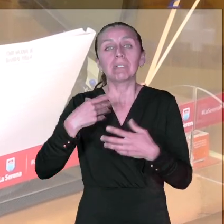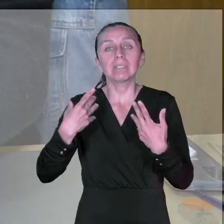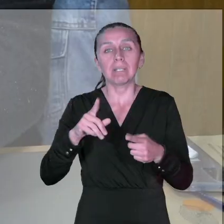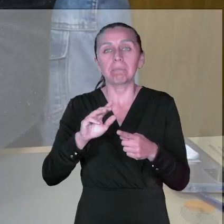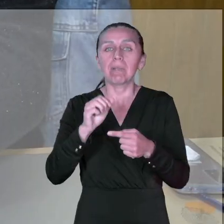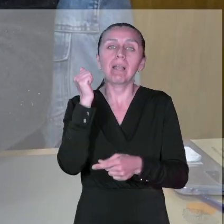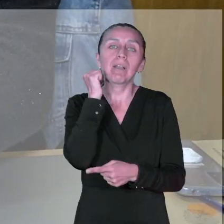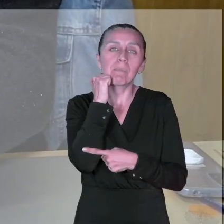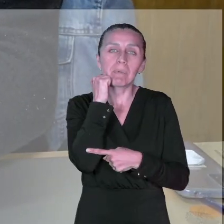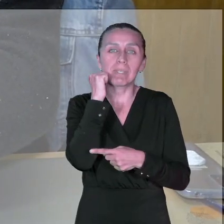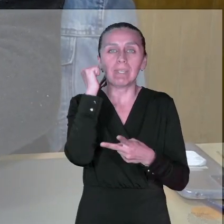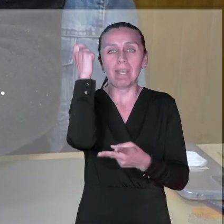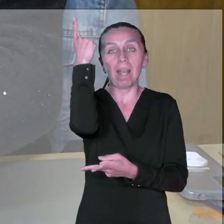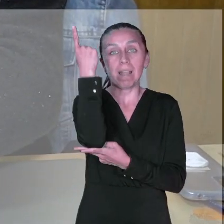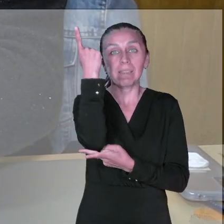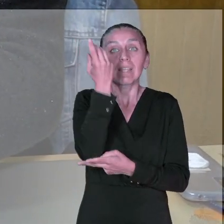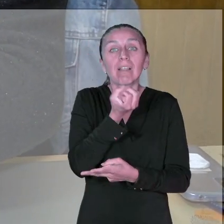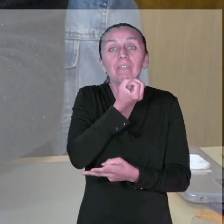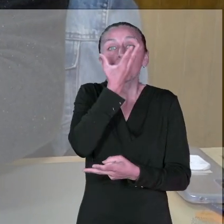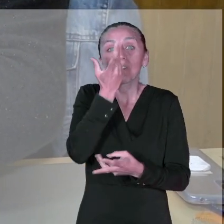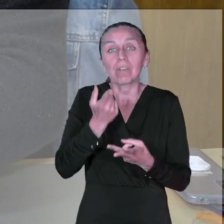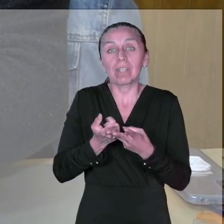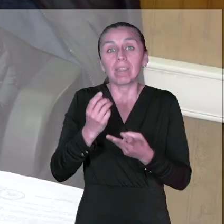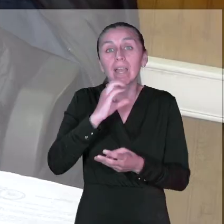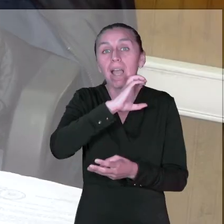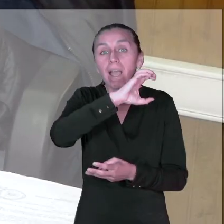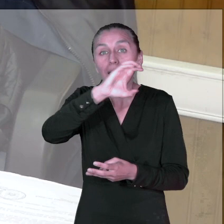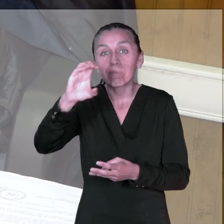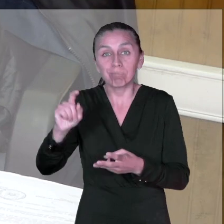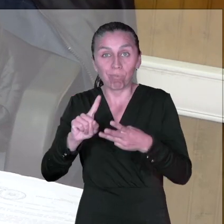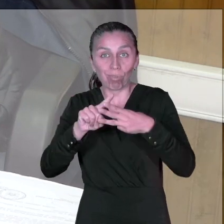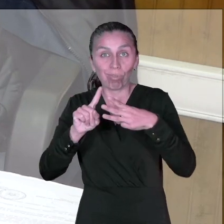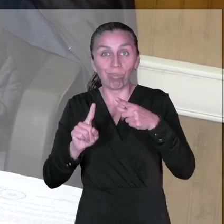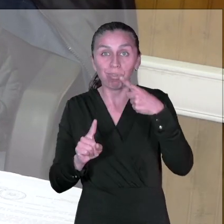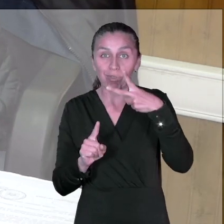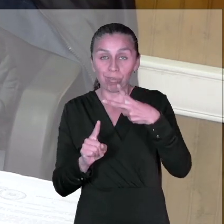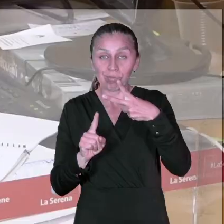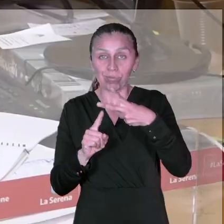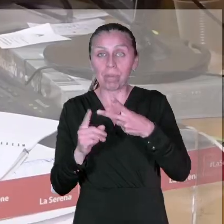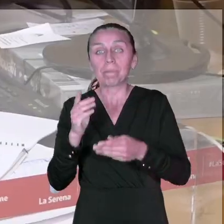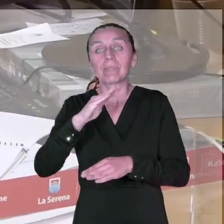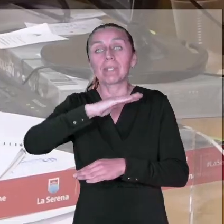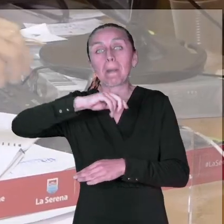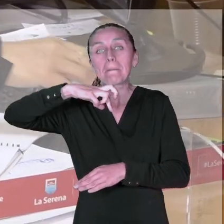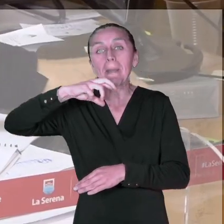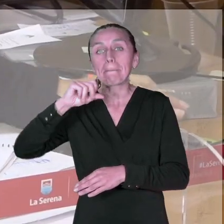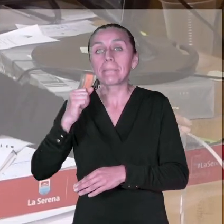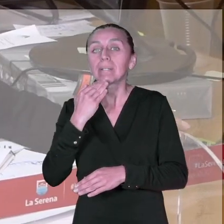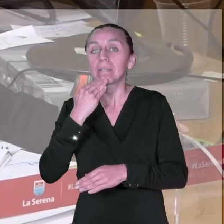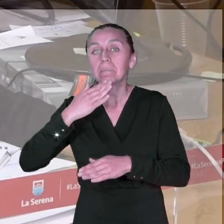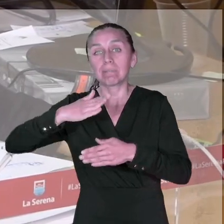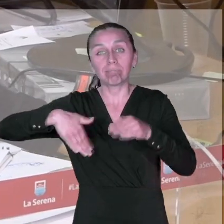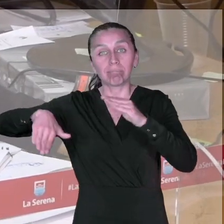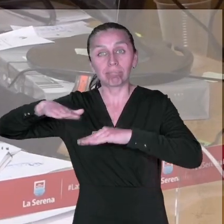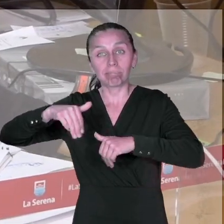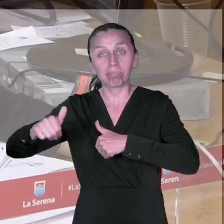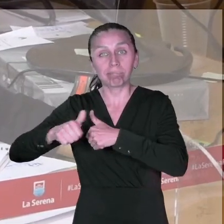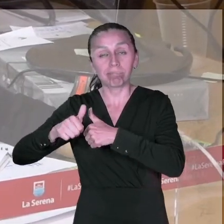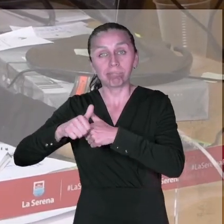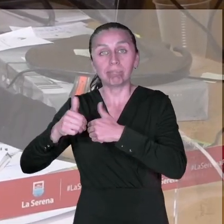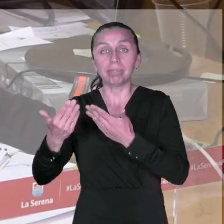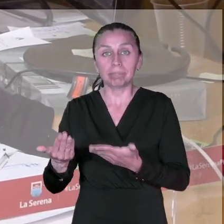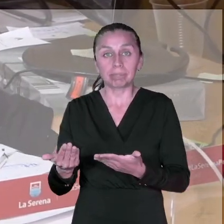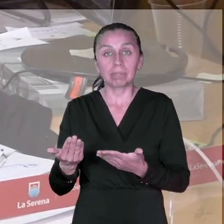tiene el municipio ya tenemos las compañías es la antena y la Florida en el sector rural tenemos dos en el sector de la Pampa en el sector de